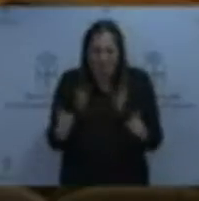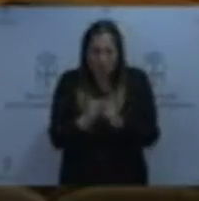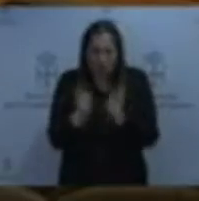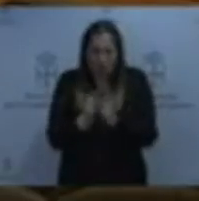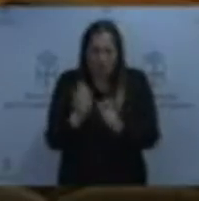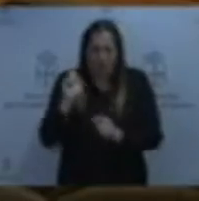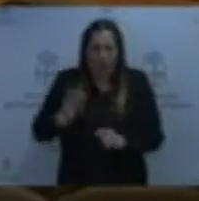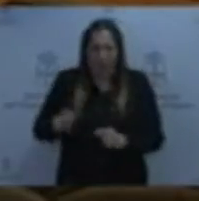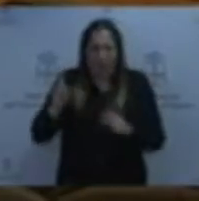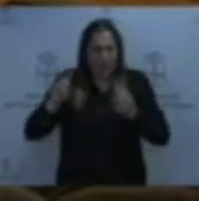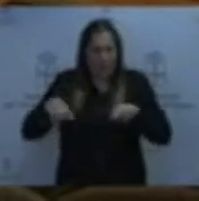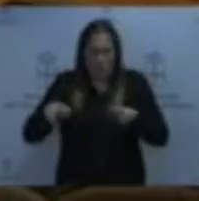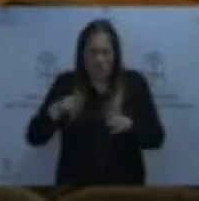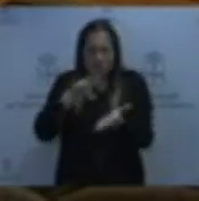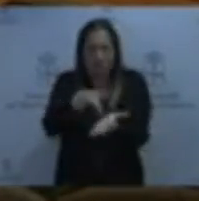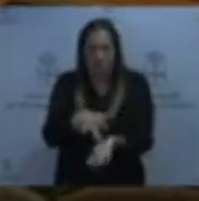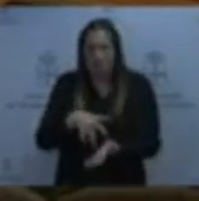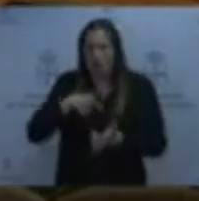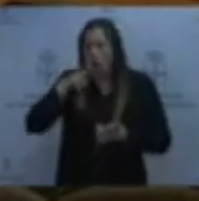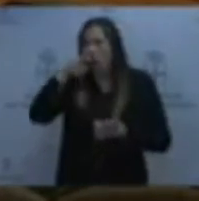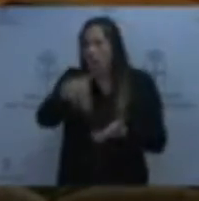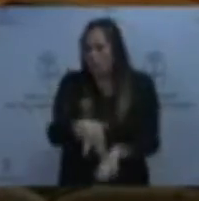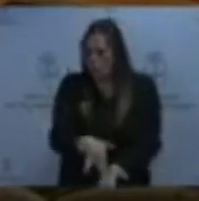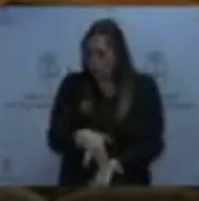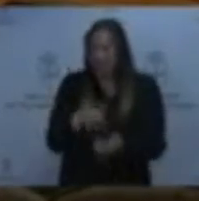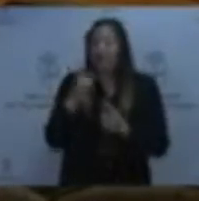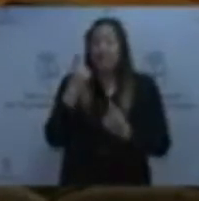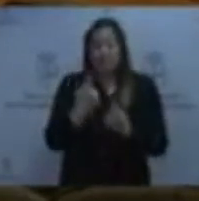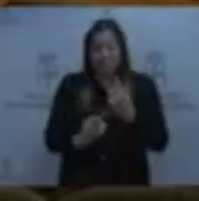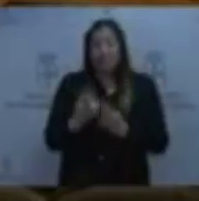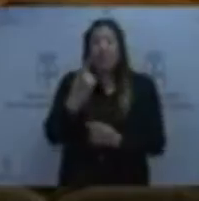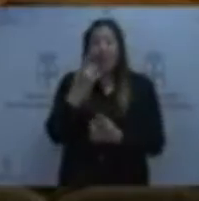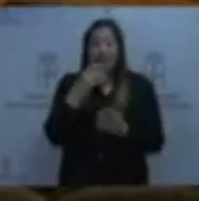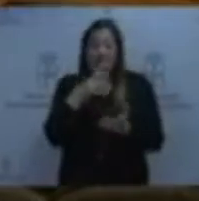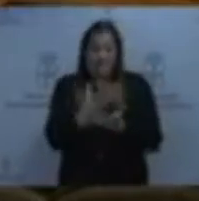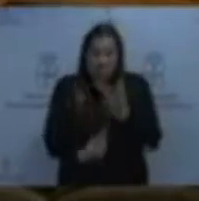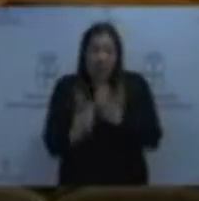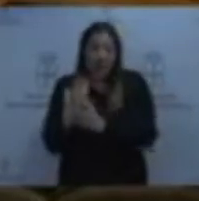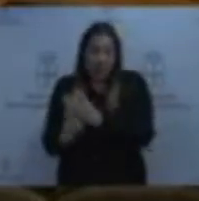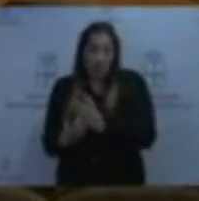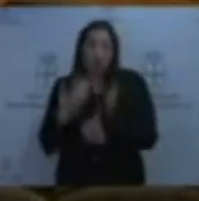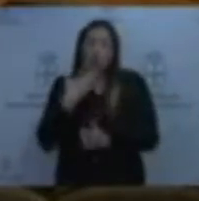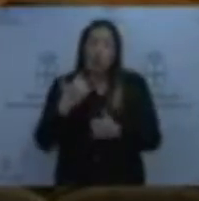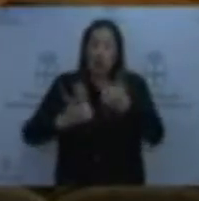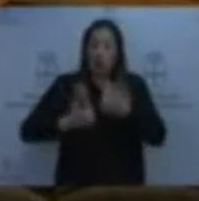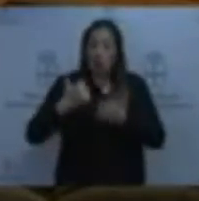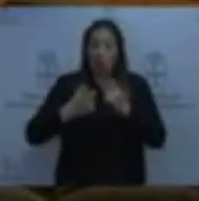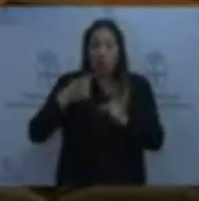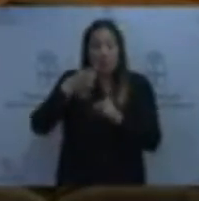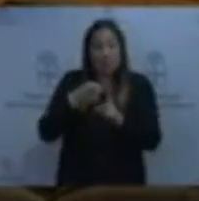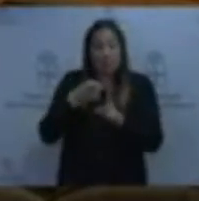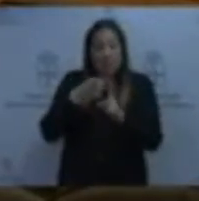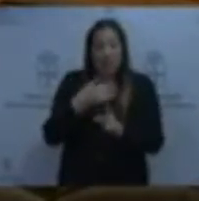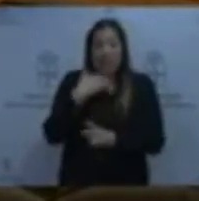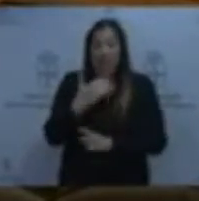Estas dos pruebas tienen en común que adolecen de ciertos defectos, nun caso formales como el de la OPD intensiva, en otro casi de